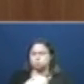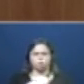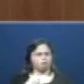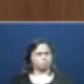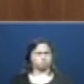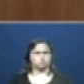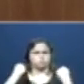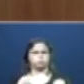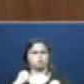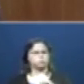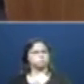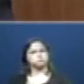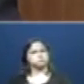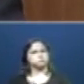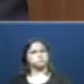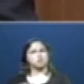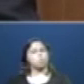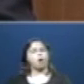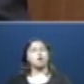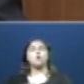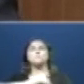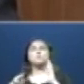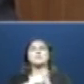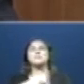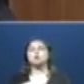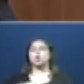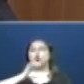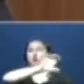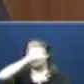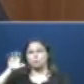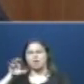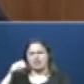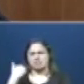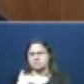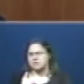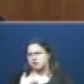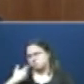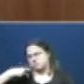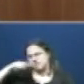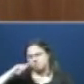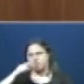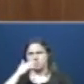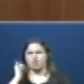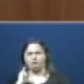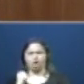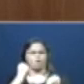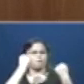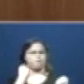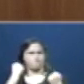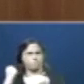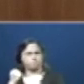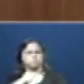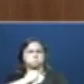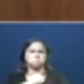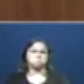porque siga adelante un proyecto de comunidad que atesora ya una experiencia y unas fortalezas que hoy